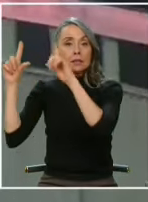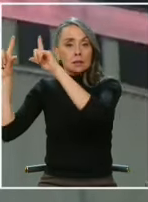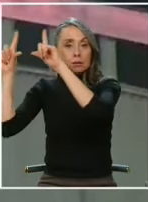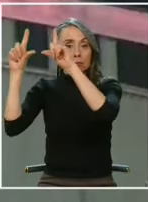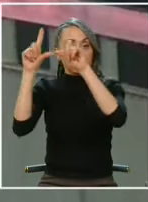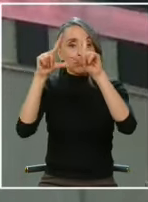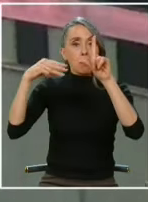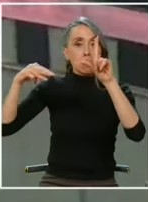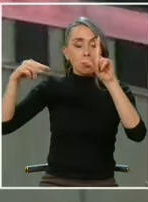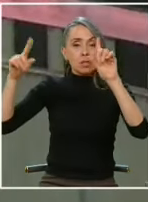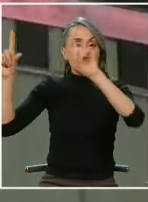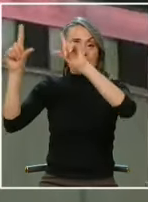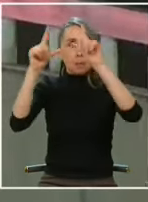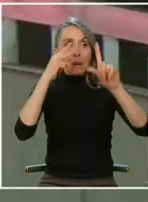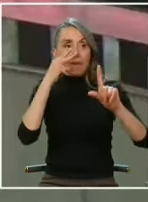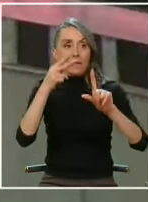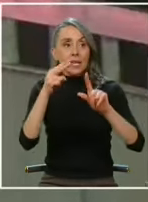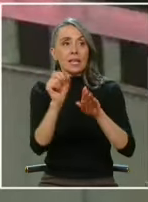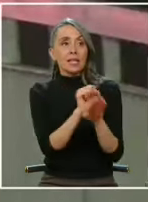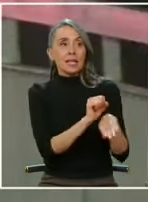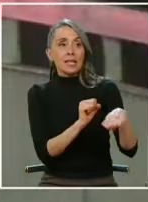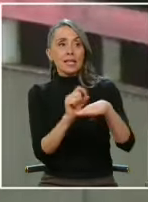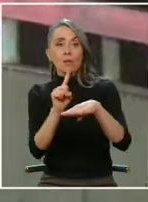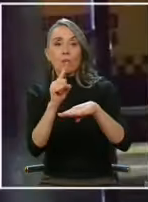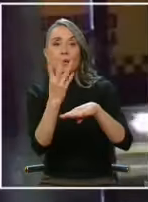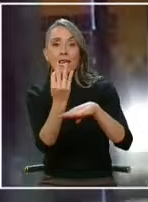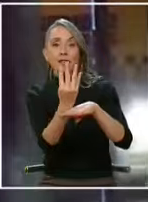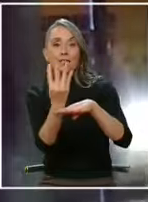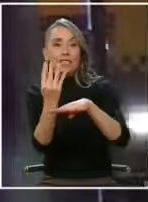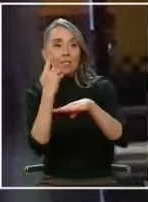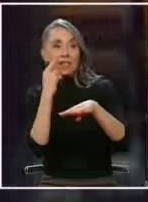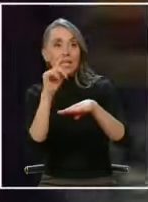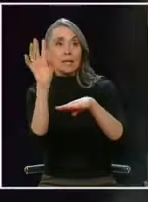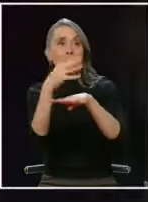por cámaras municipales y por patrulleros de la comuna